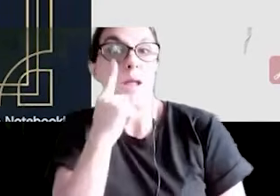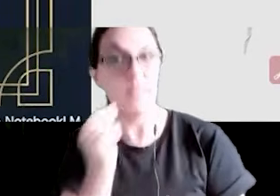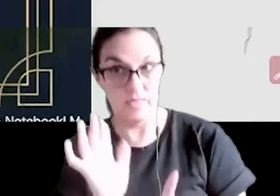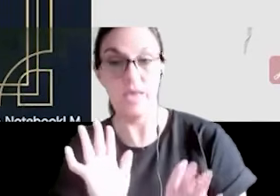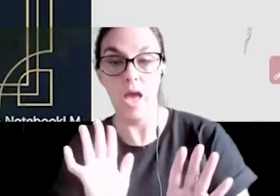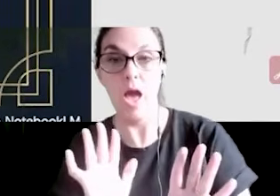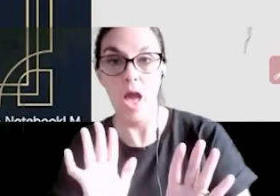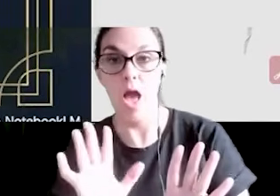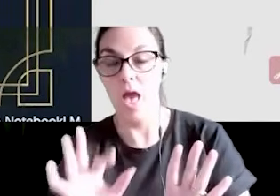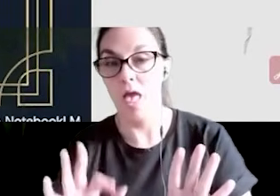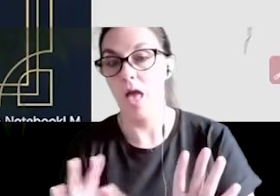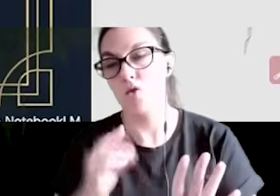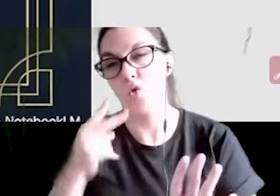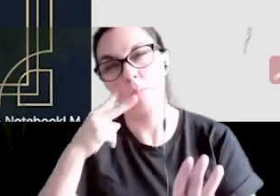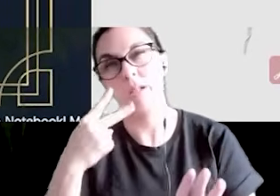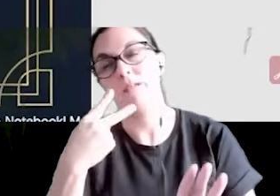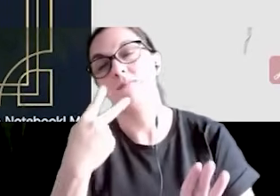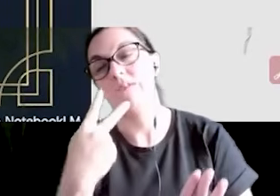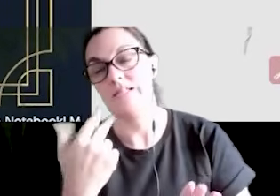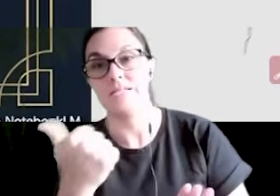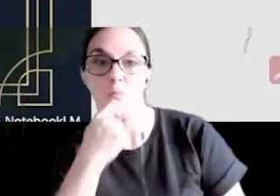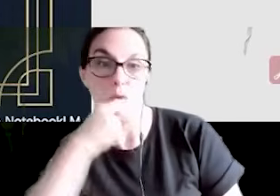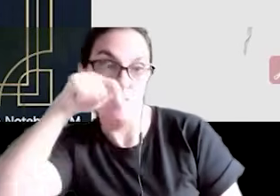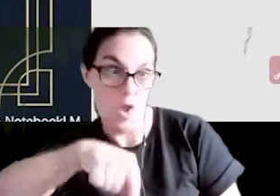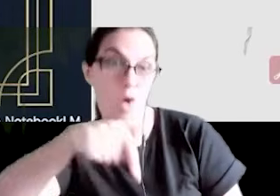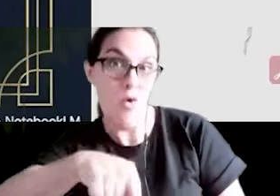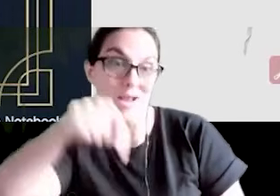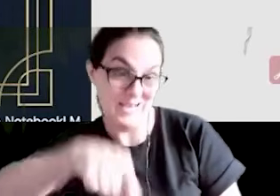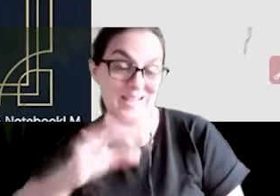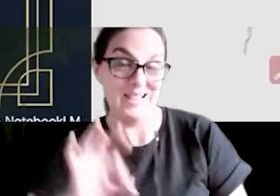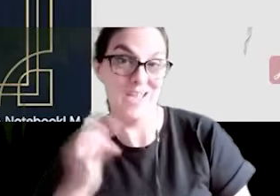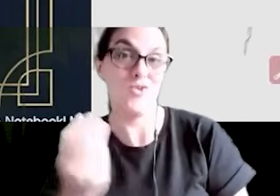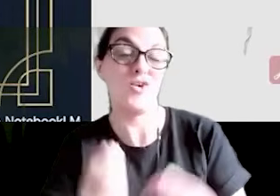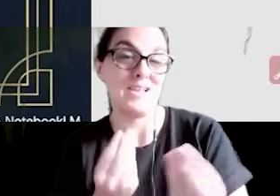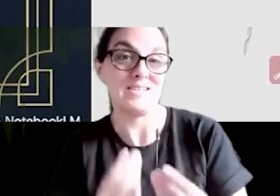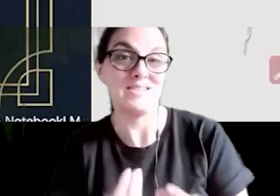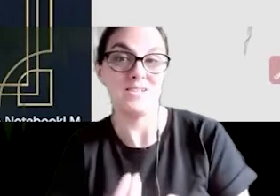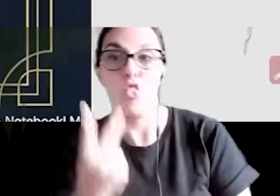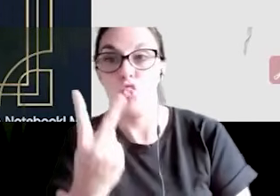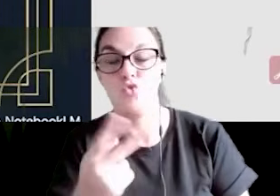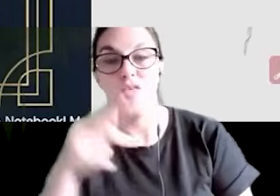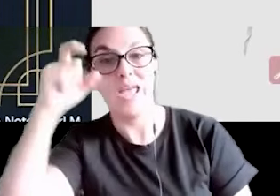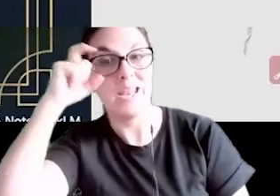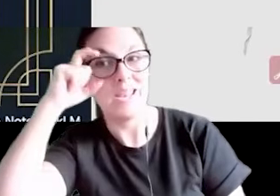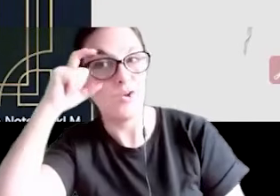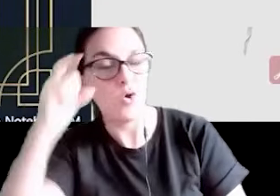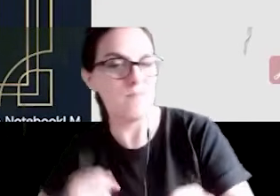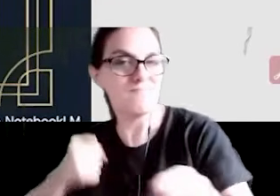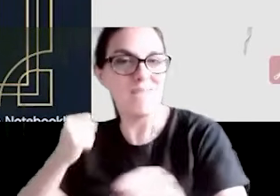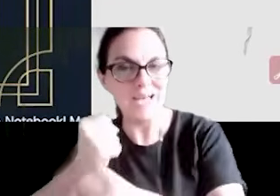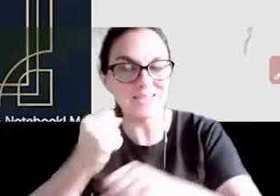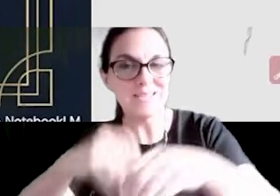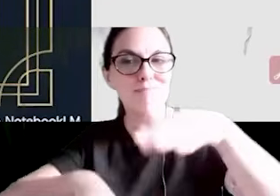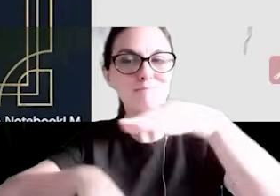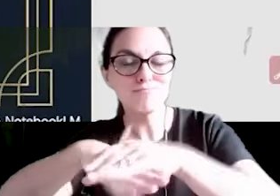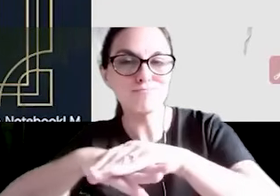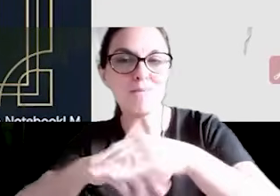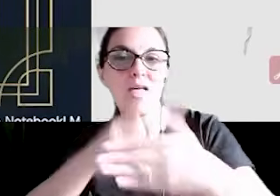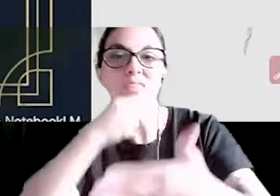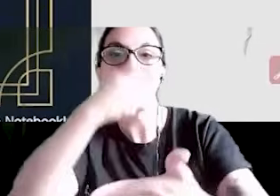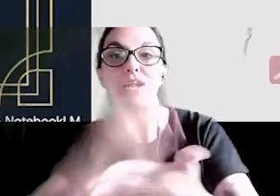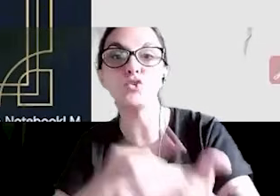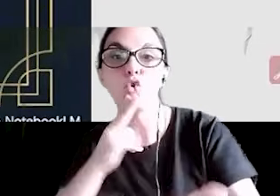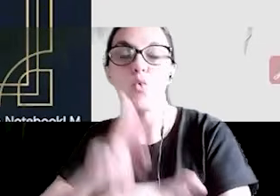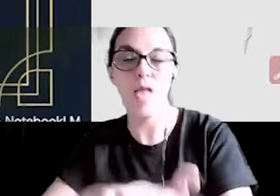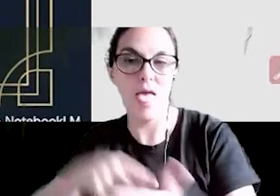año 2026 fue el 2 de enero, del periodo por el cual quiere adherir hasta el vencimiento de la declaración jurada. Por lo cual, nosotros vamos